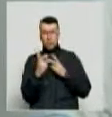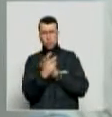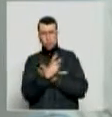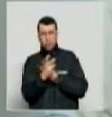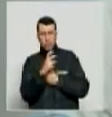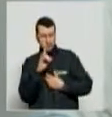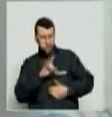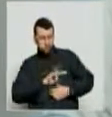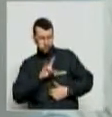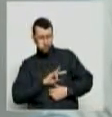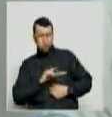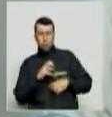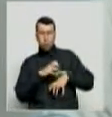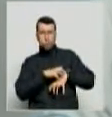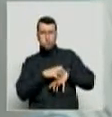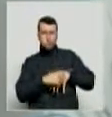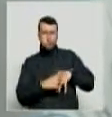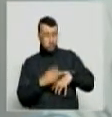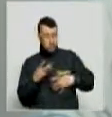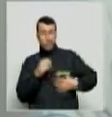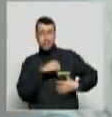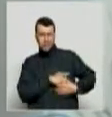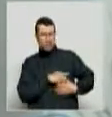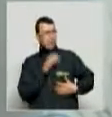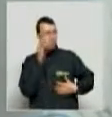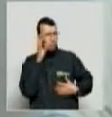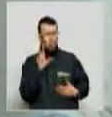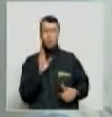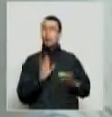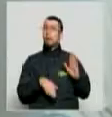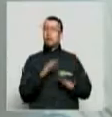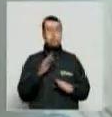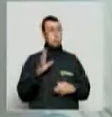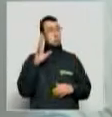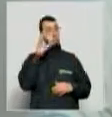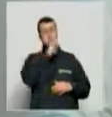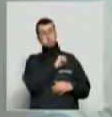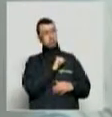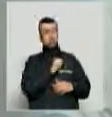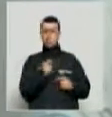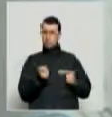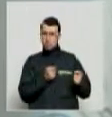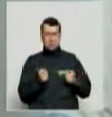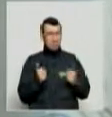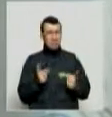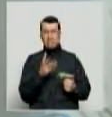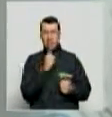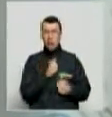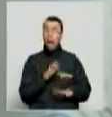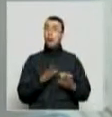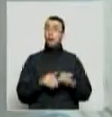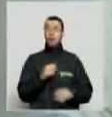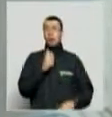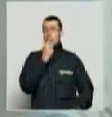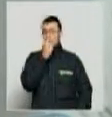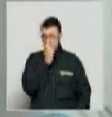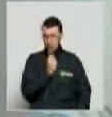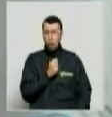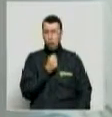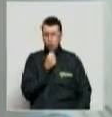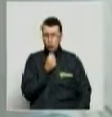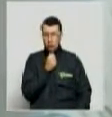de bacterias o hongos, que a veces y muchas veces no son diagnosticadas de una manera adecuada. Muchas veces cuando tenemos una gripa intensa o